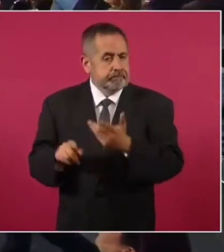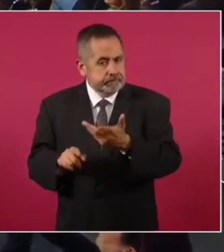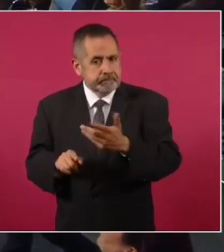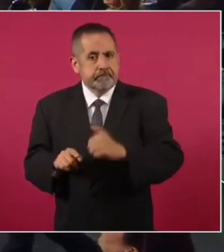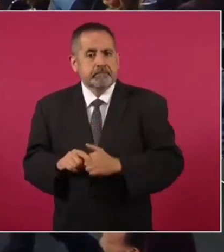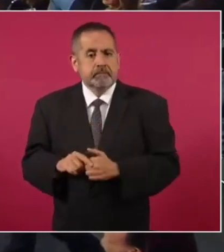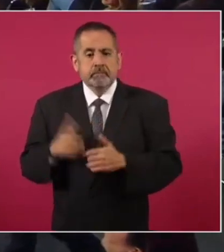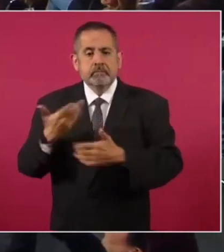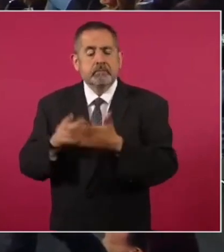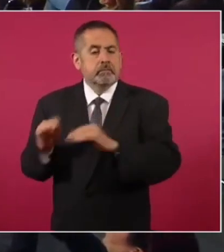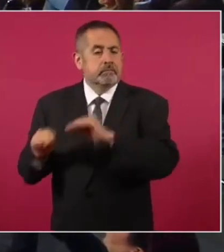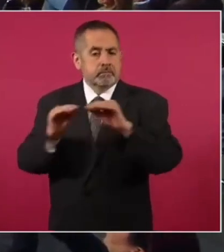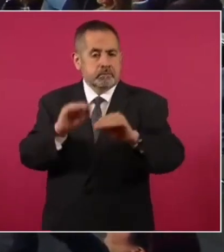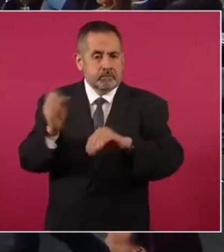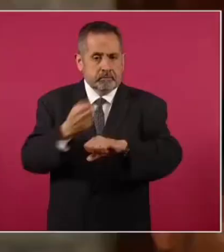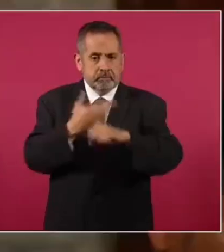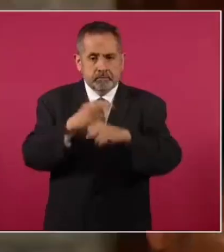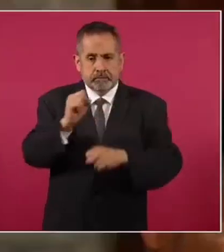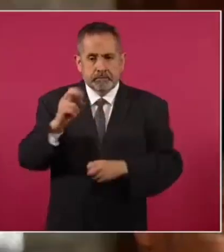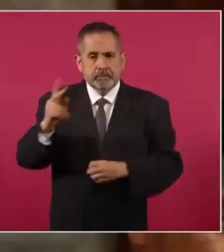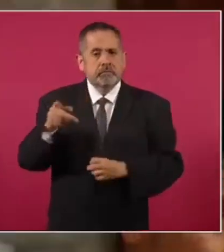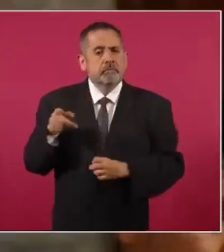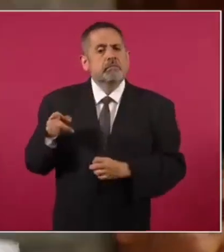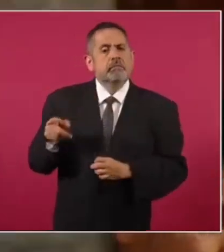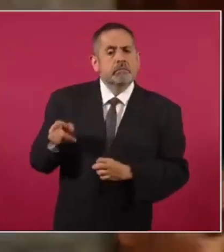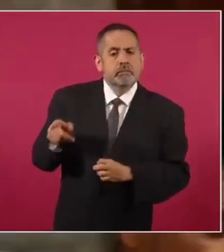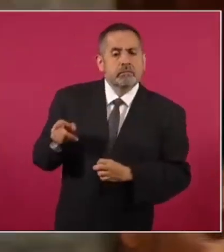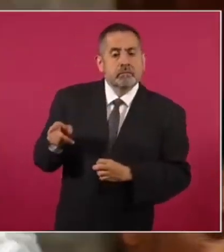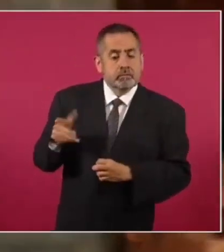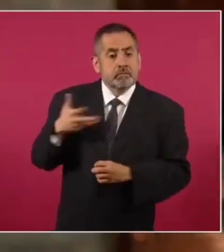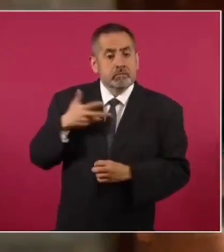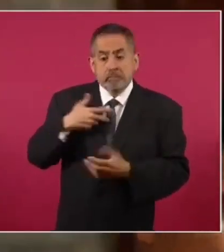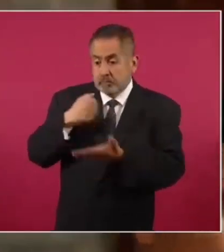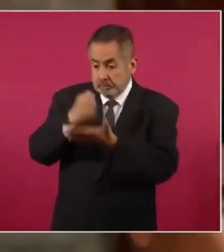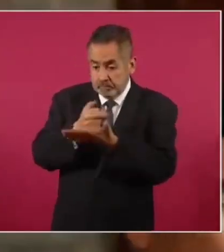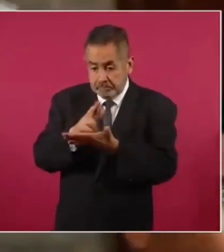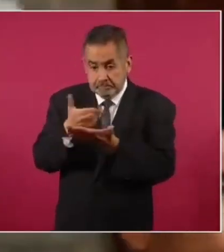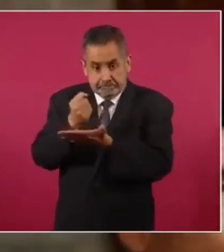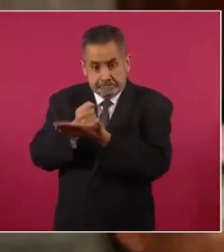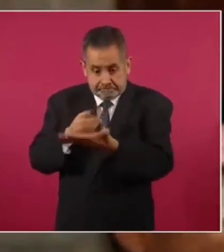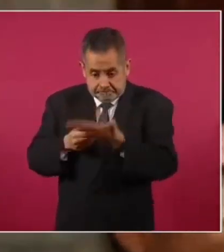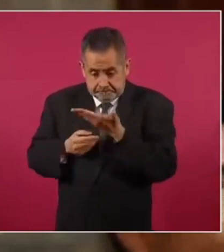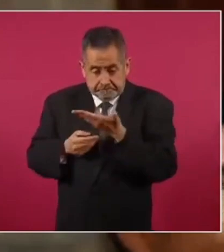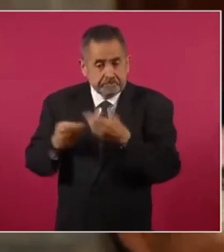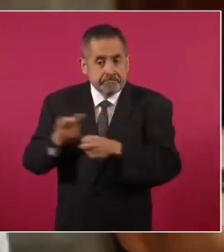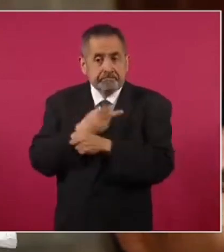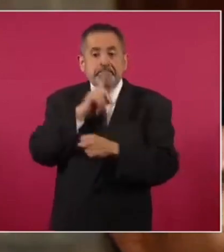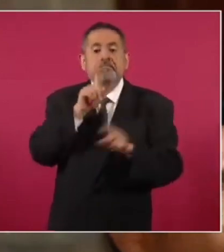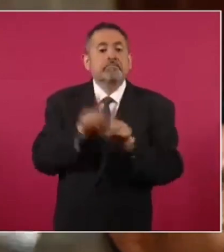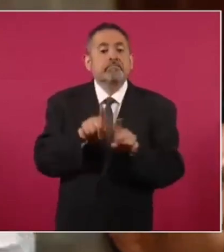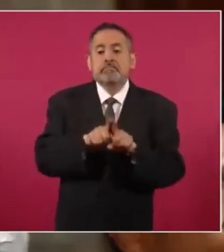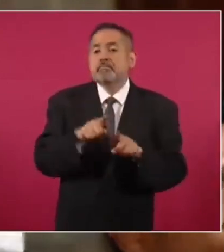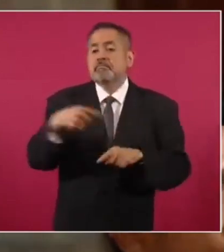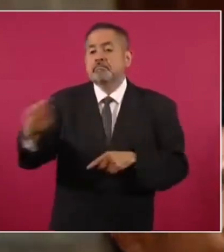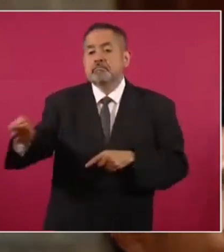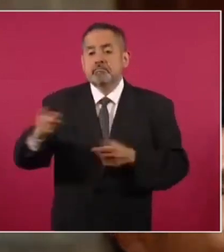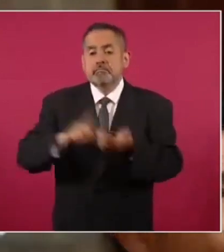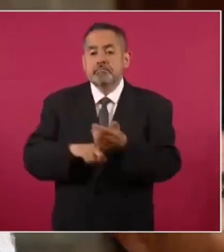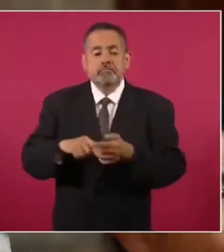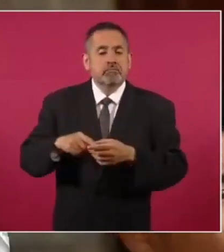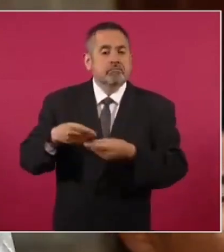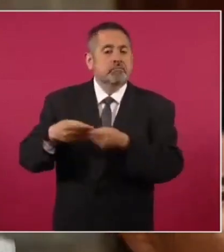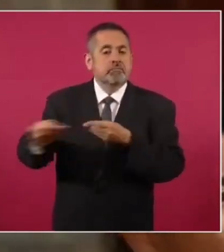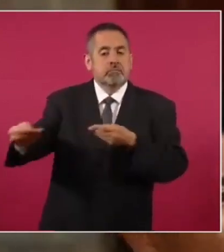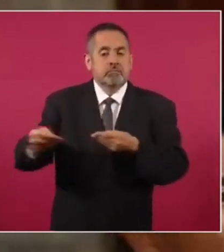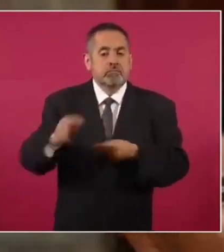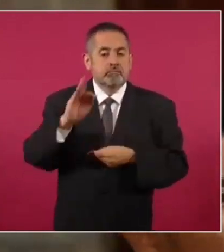Ramírez, que ahora pues ya es secretaria de Educación Pública. Tienen ese acuse recibido, pero también lo recibió el caso, un acuse,